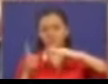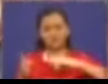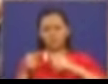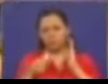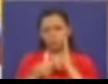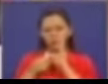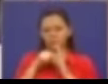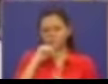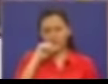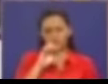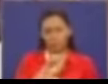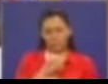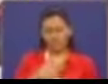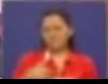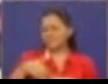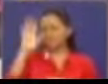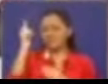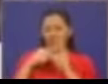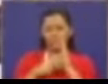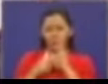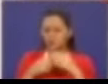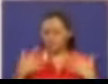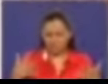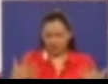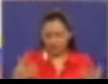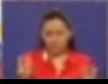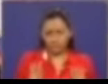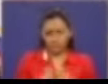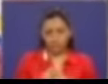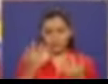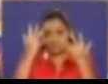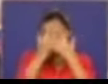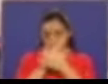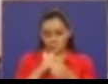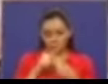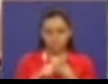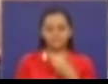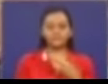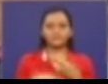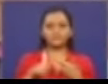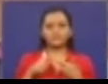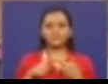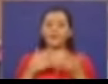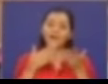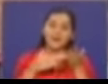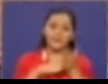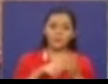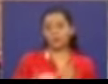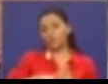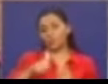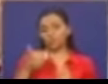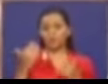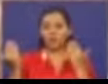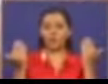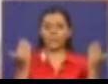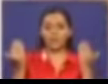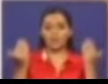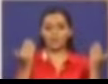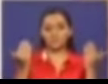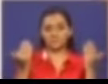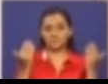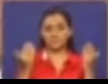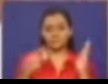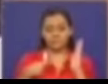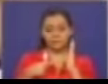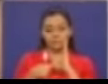impuestos. Todavía nos falta mucho por hacer. Nos están engañando. Sigamos. Y si comparamos, ¿no?, el